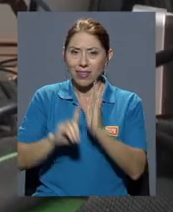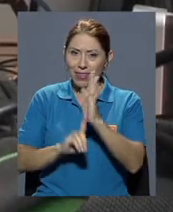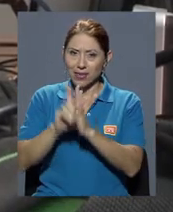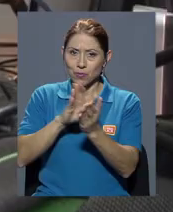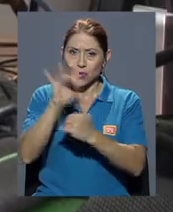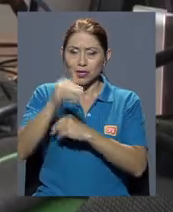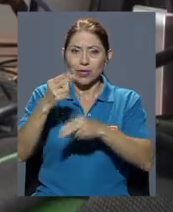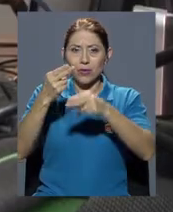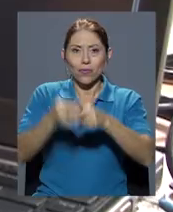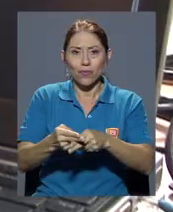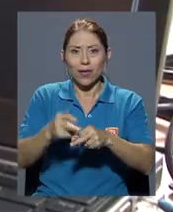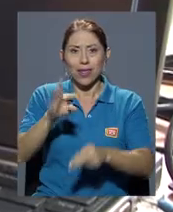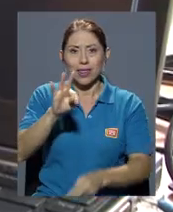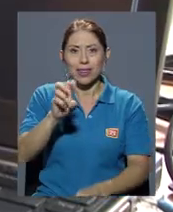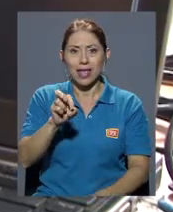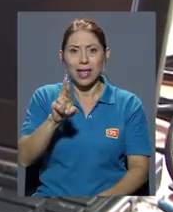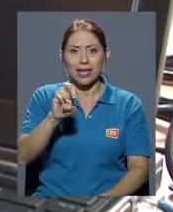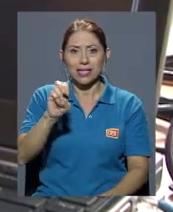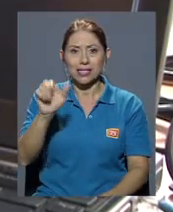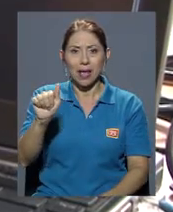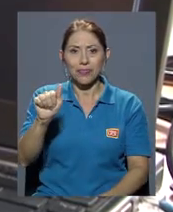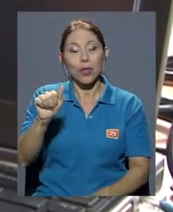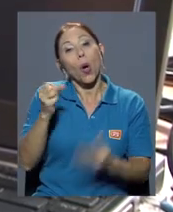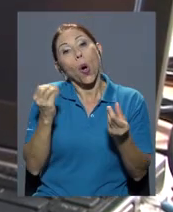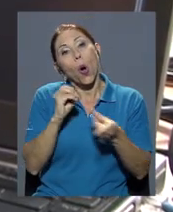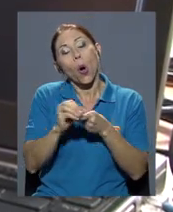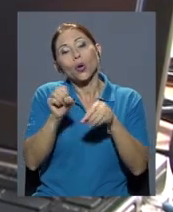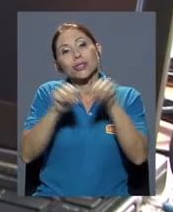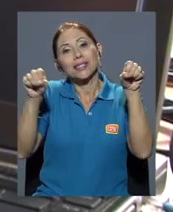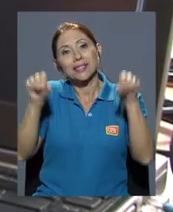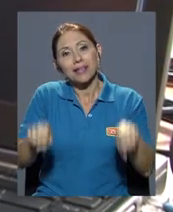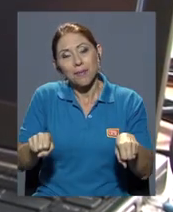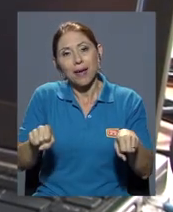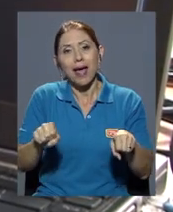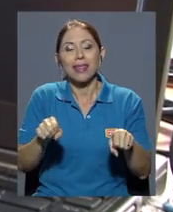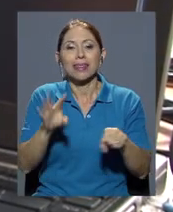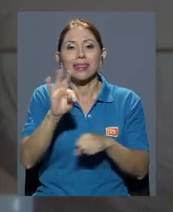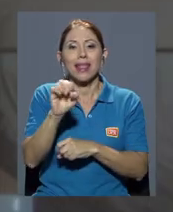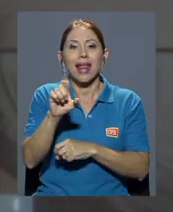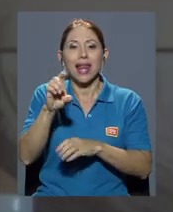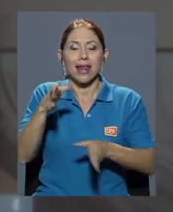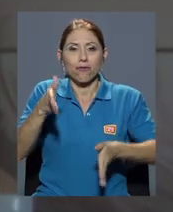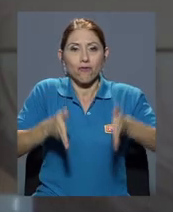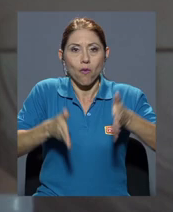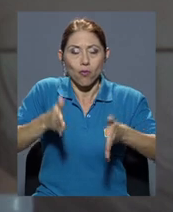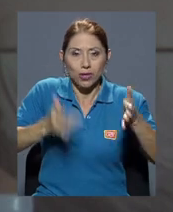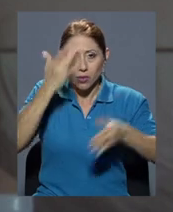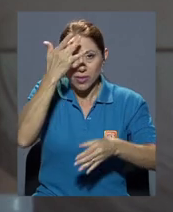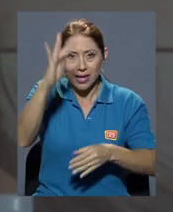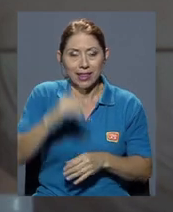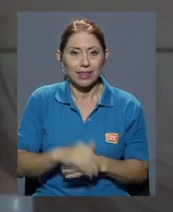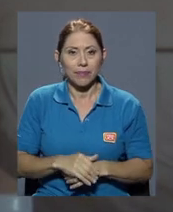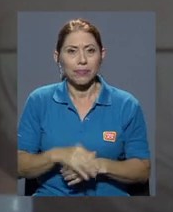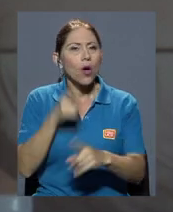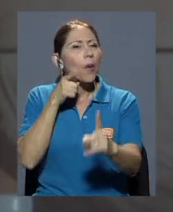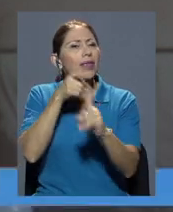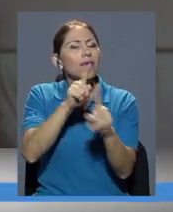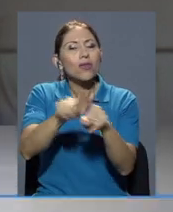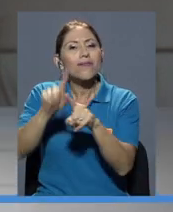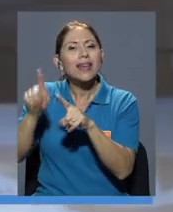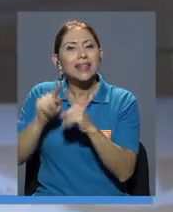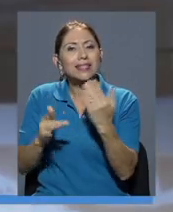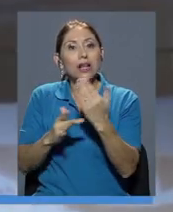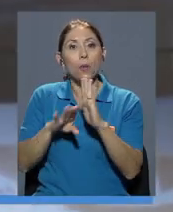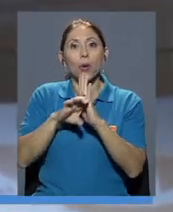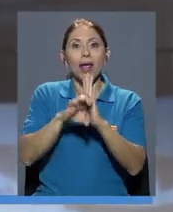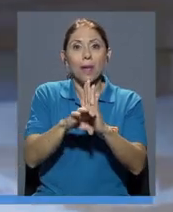proyecto conocido como TERISA, o Sistema Telerobótico Inteligente. El objetivo es utilizar diferentes tecnologías, por ejemplo, realidad virtual a